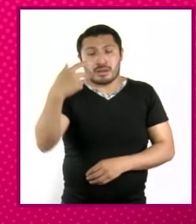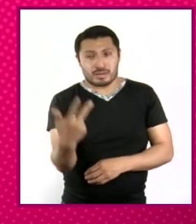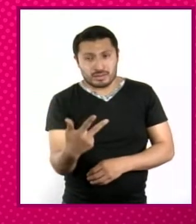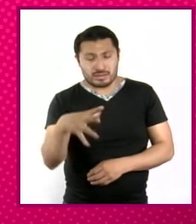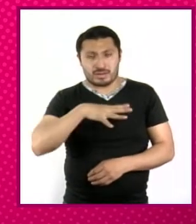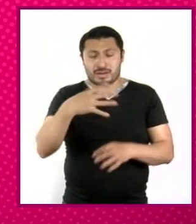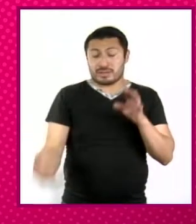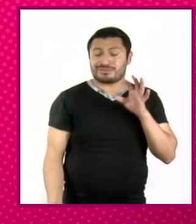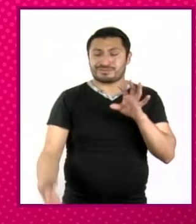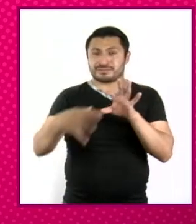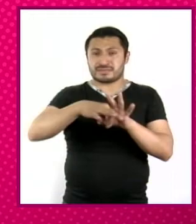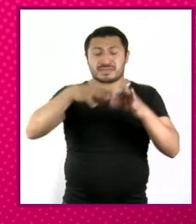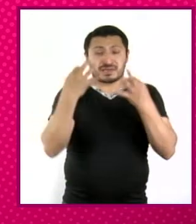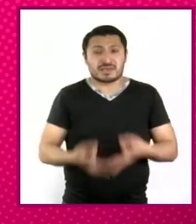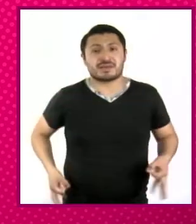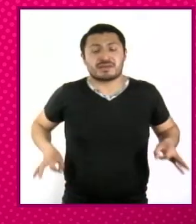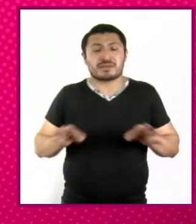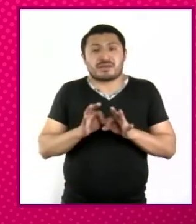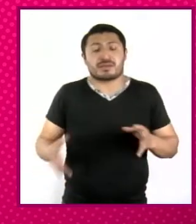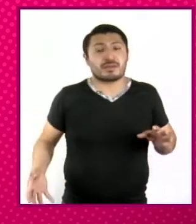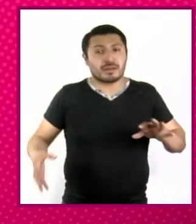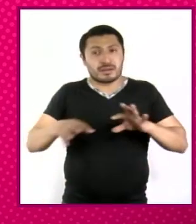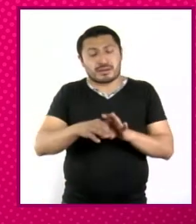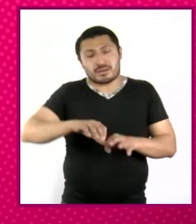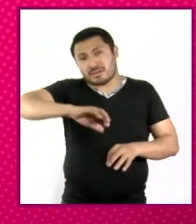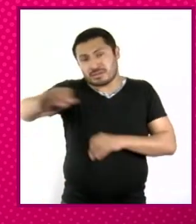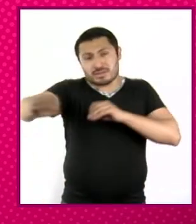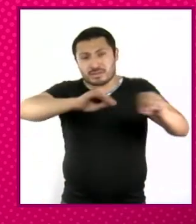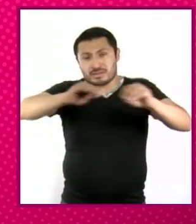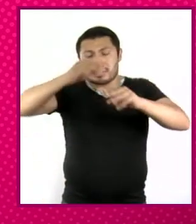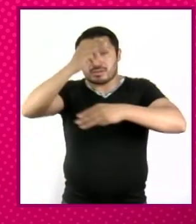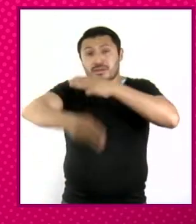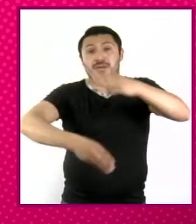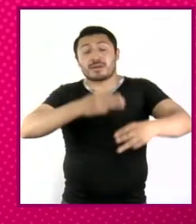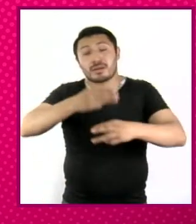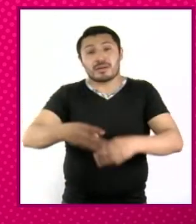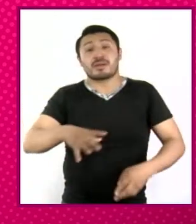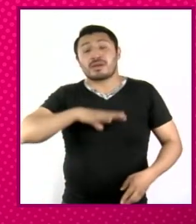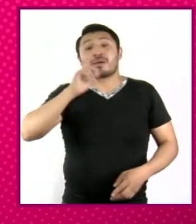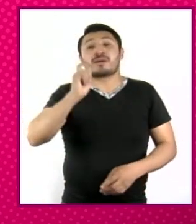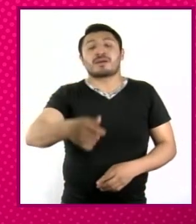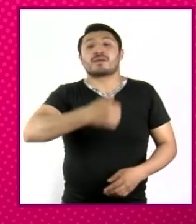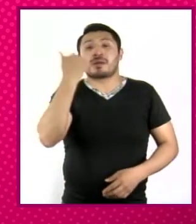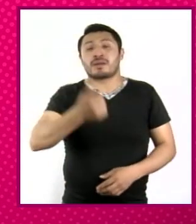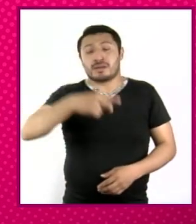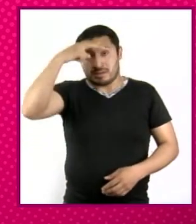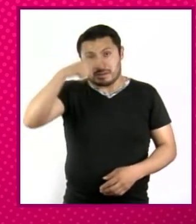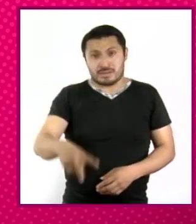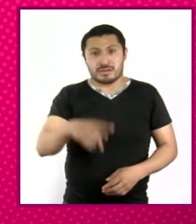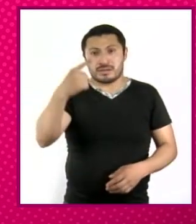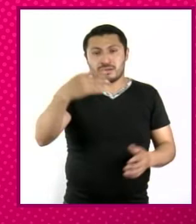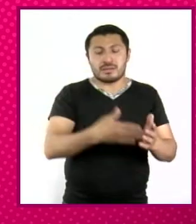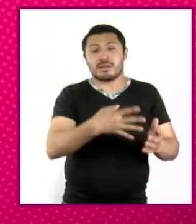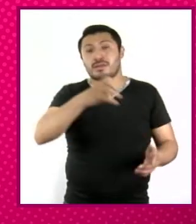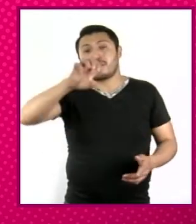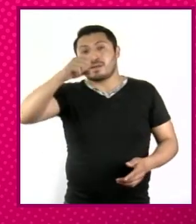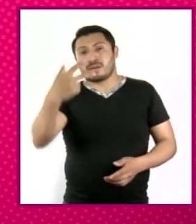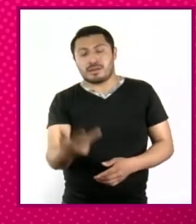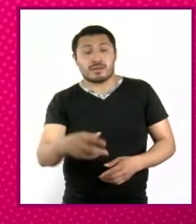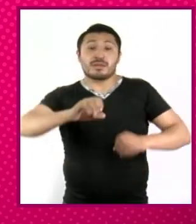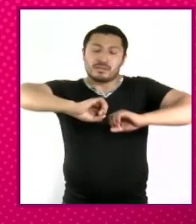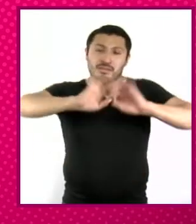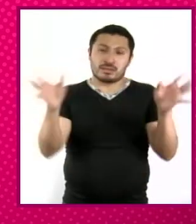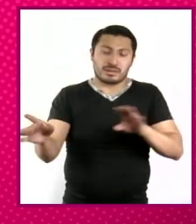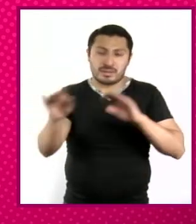gran vinculación con otros movimientos que hay en el mundo. Es decir, los estudiantes mexicanos del año 68, pues claro que